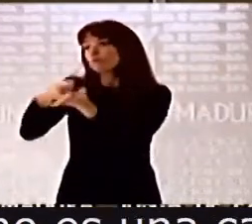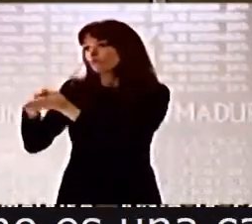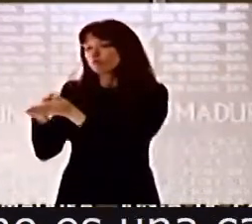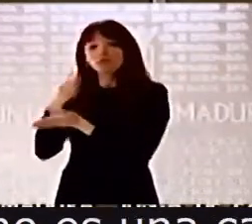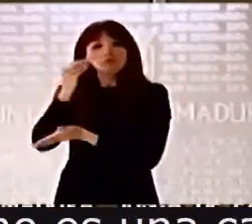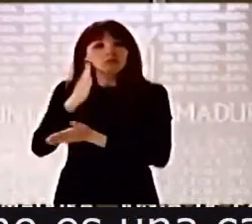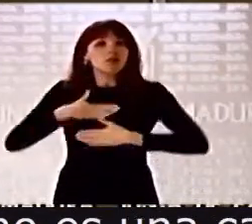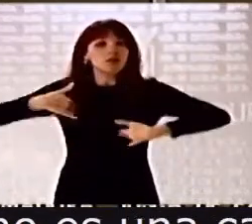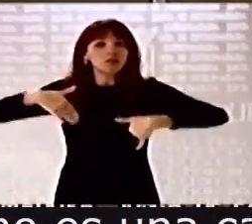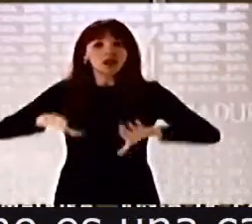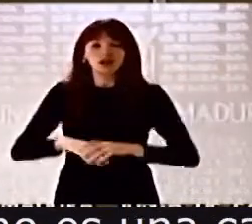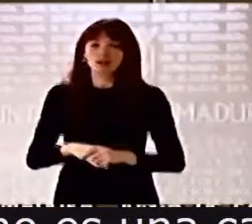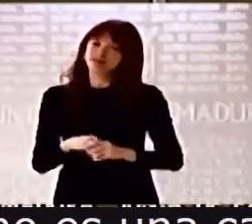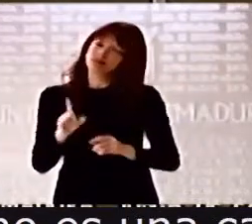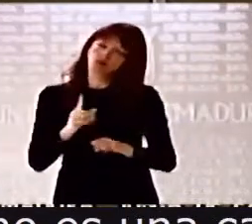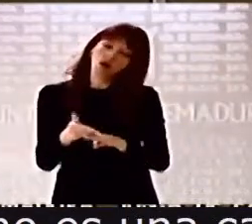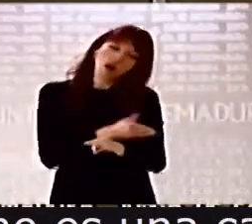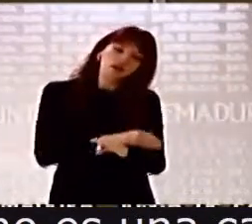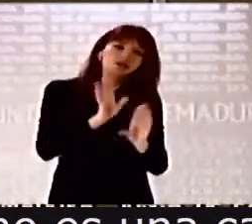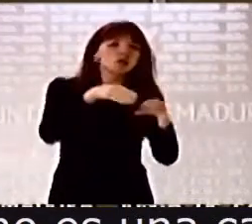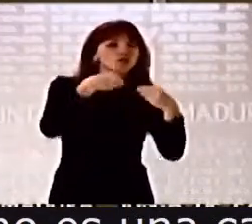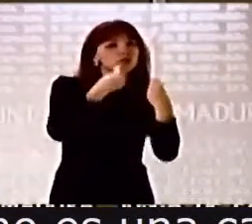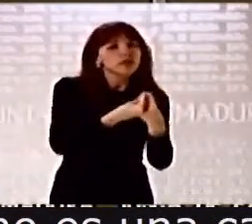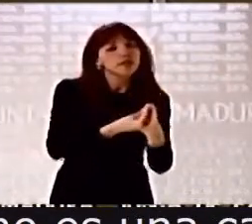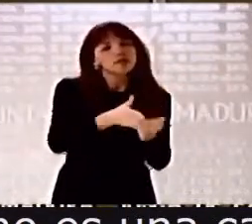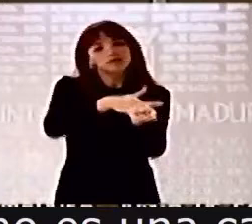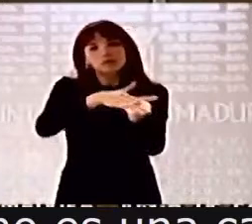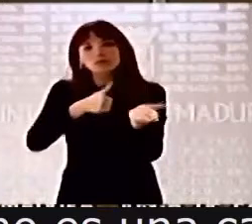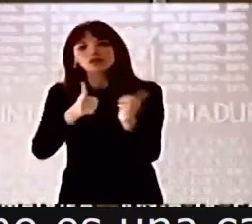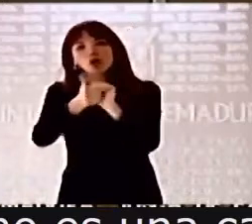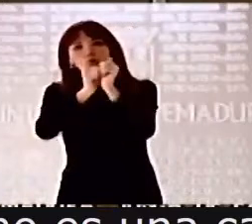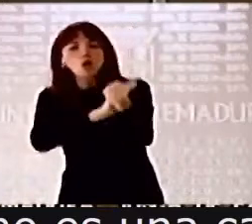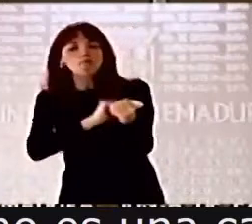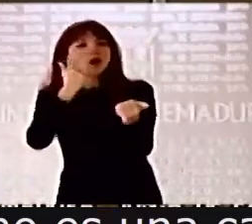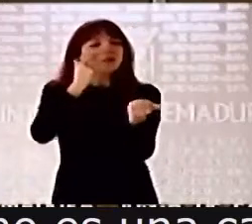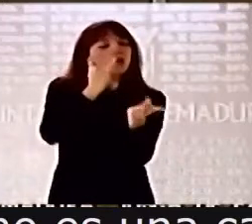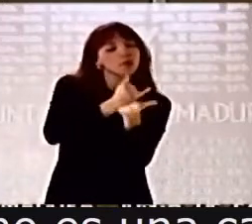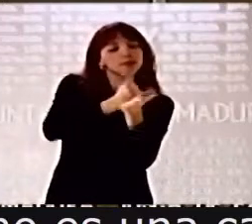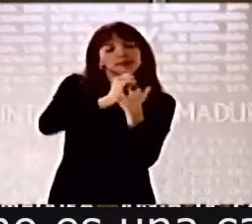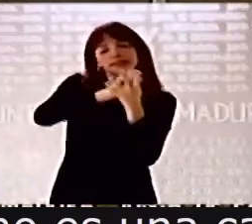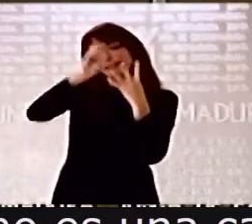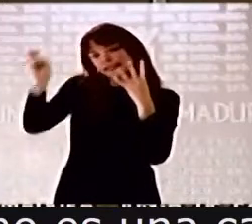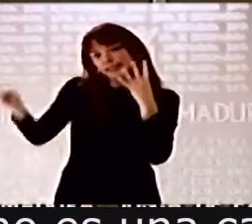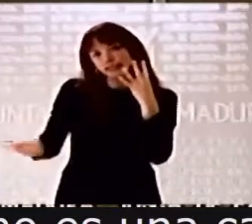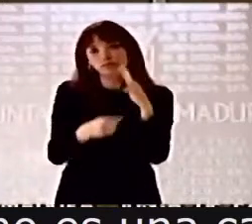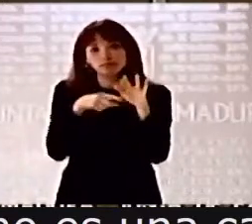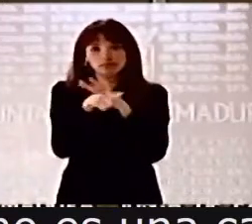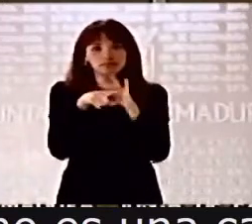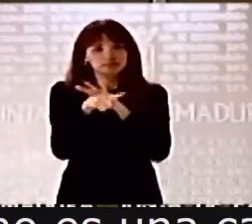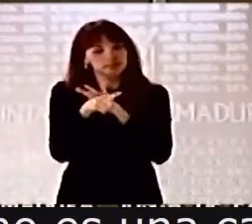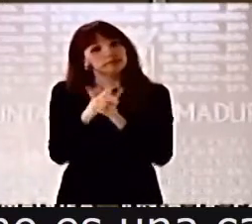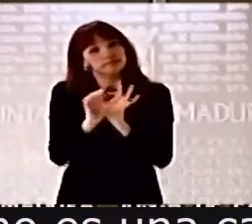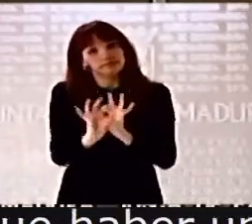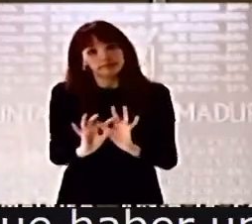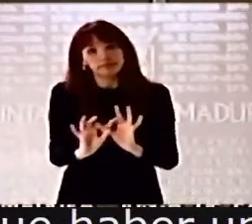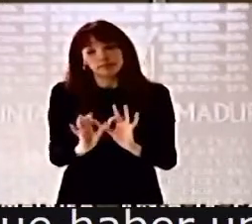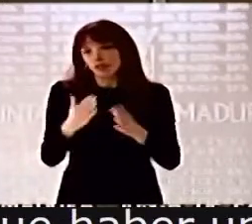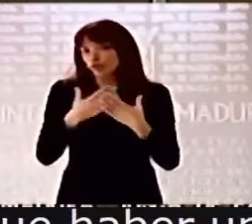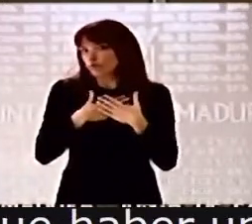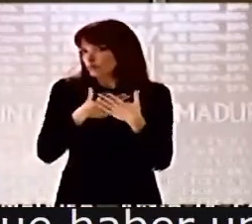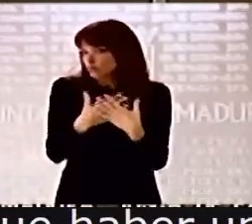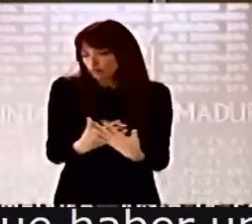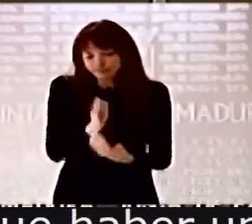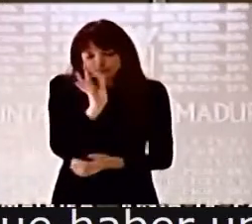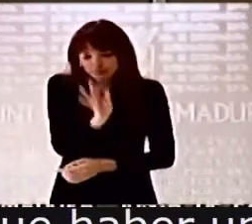¿no? Tiene que haber una documentación, tiene que haber un sustrato, tiene que haber unas comprobaciones, etcétera, etcétera, ¿no? Pero que lo siento en el alma, de